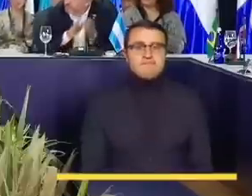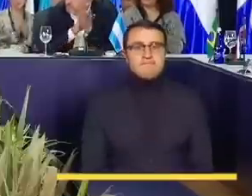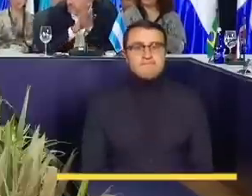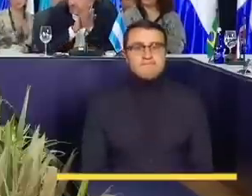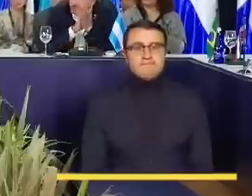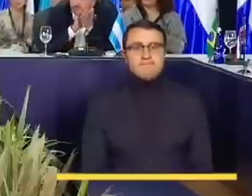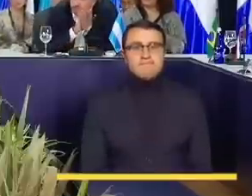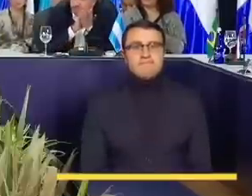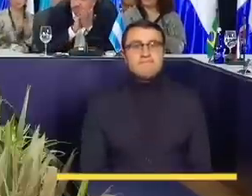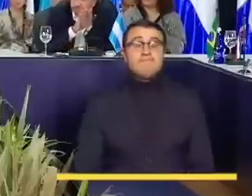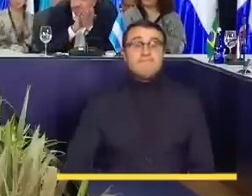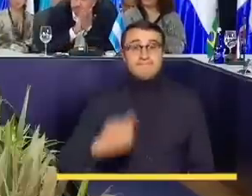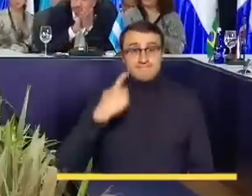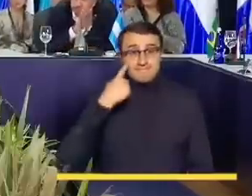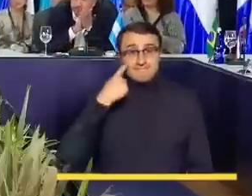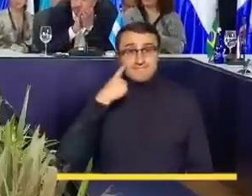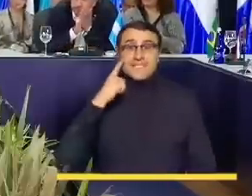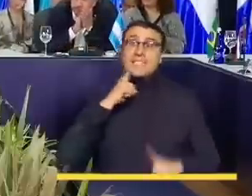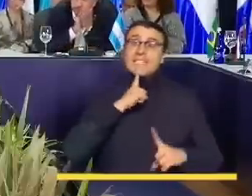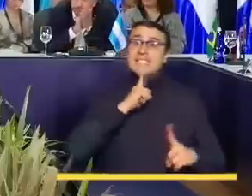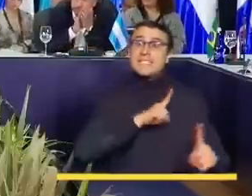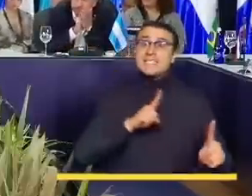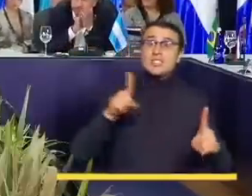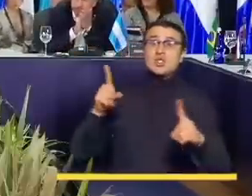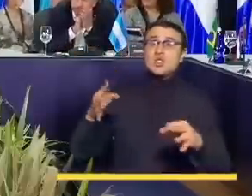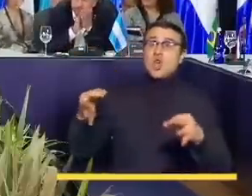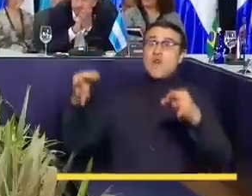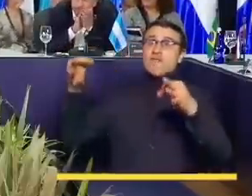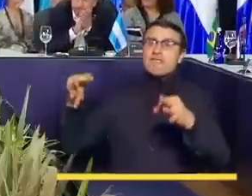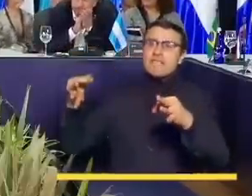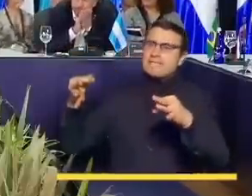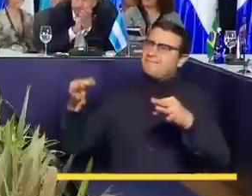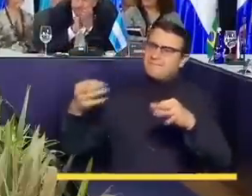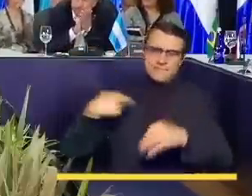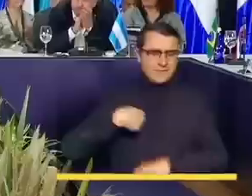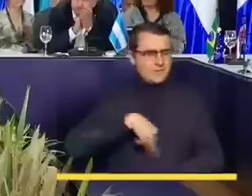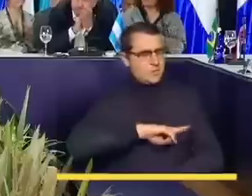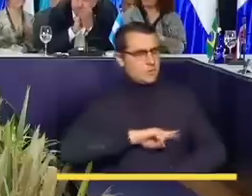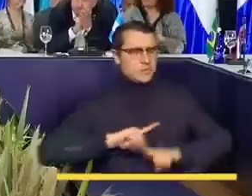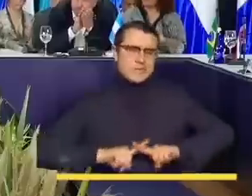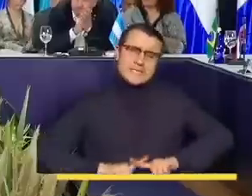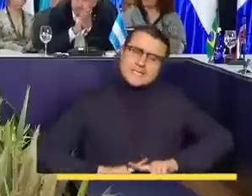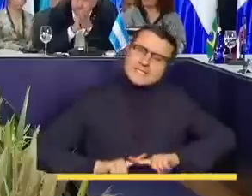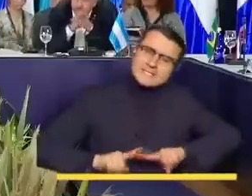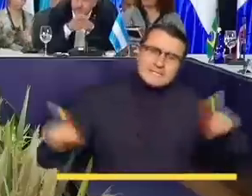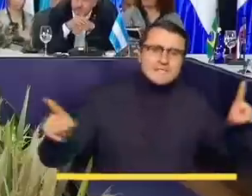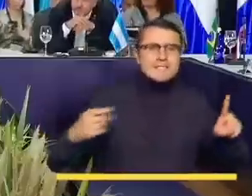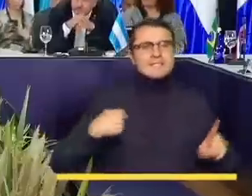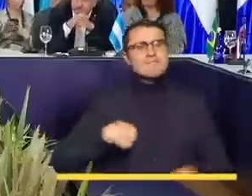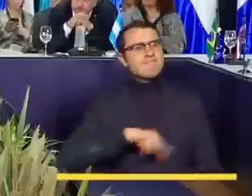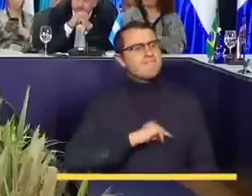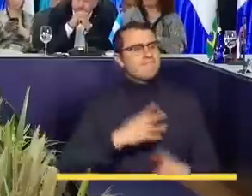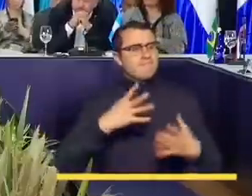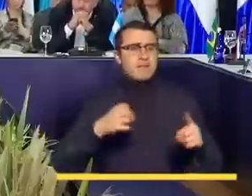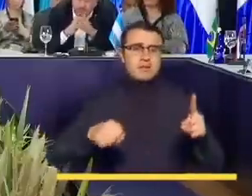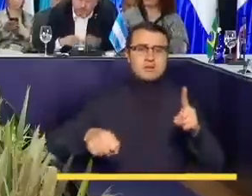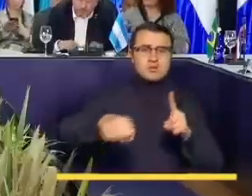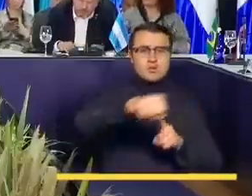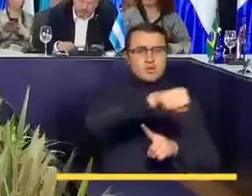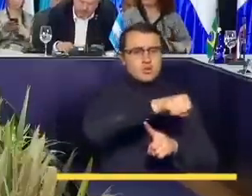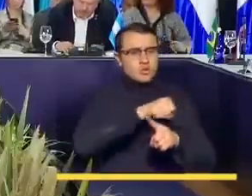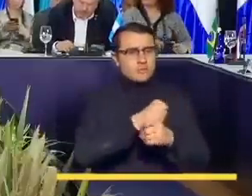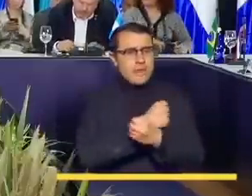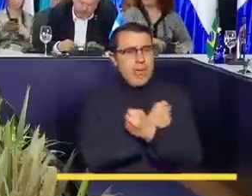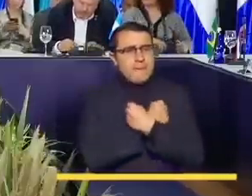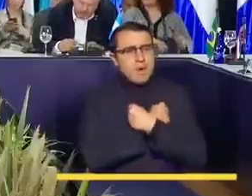Mire qué diferente el del discurso oficial al que estamos pronunciando. Ah, sociedades que se van quedando sin